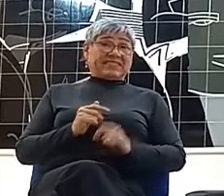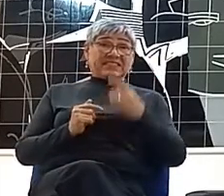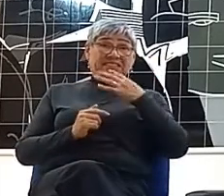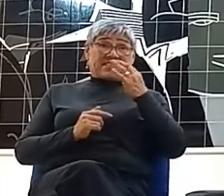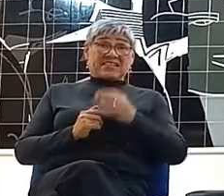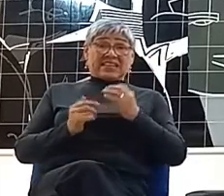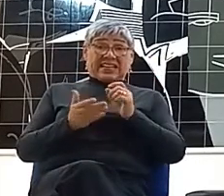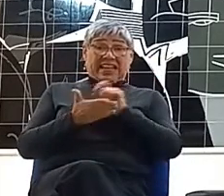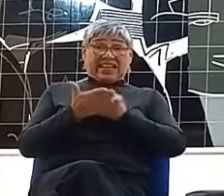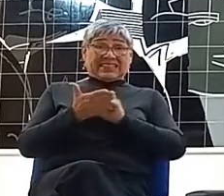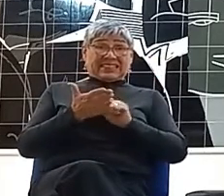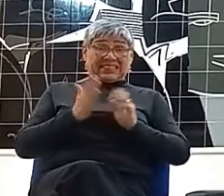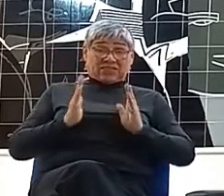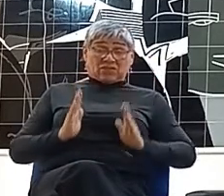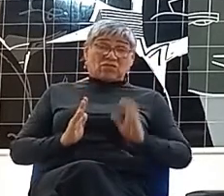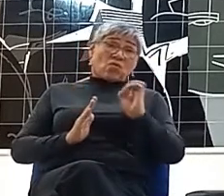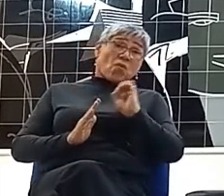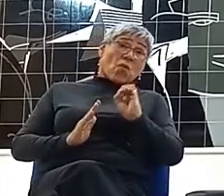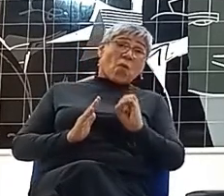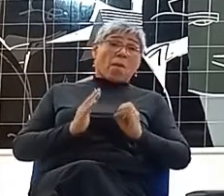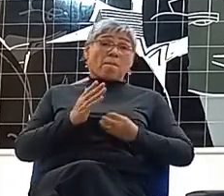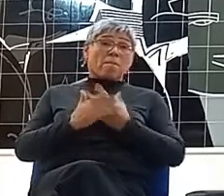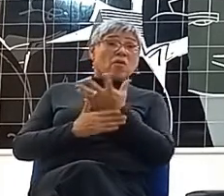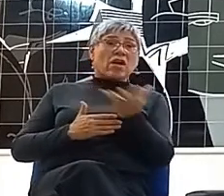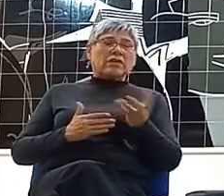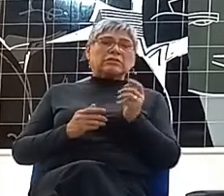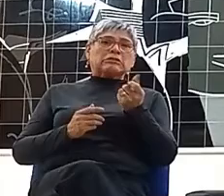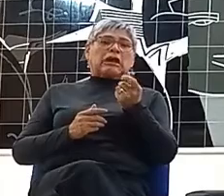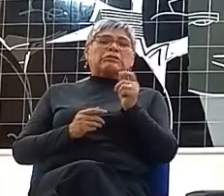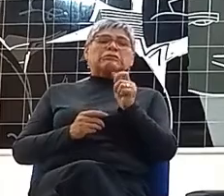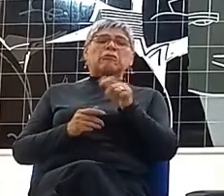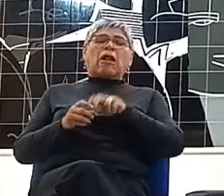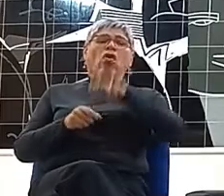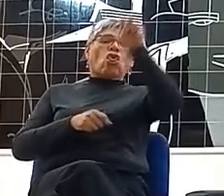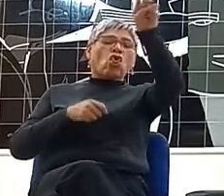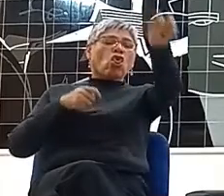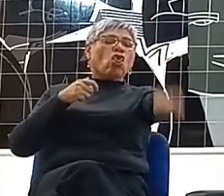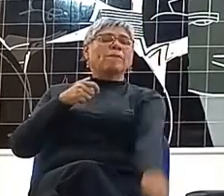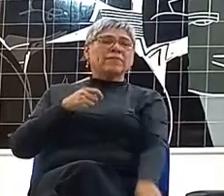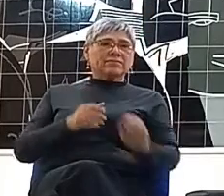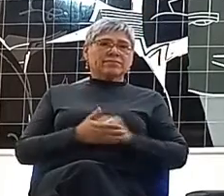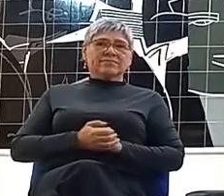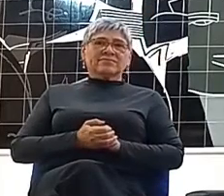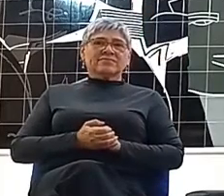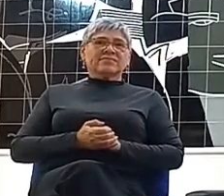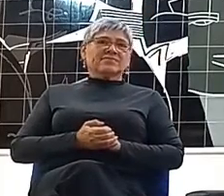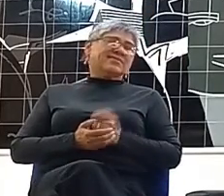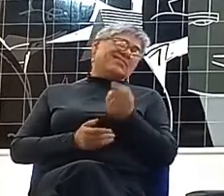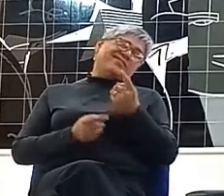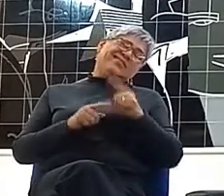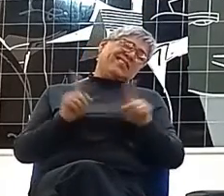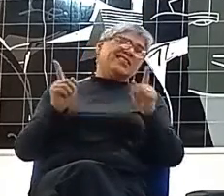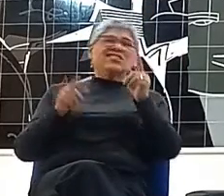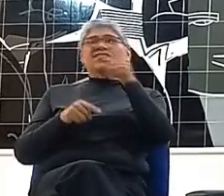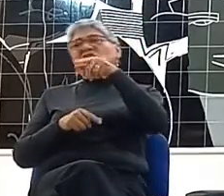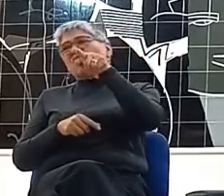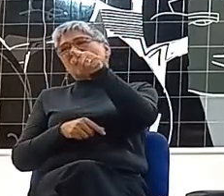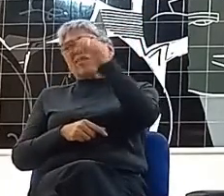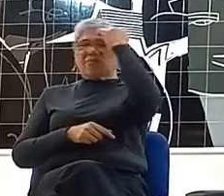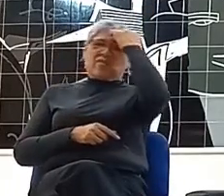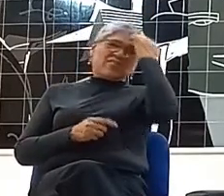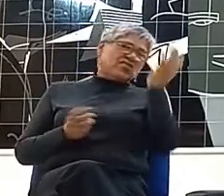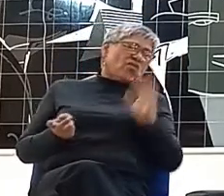o ser poeta es prácticamente un salto al vacío. Es distinto cuando tú eres